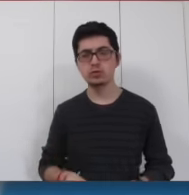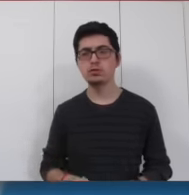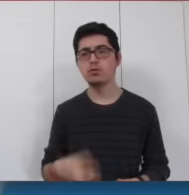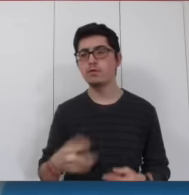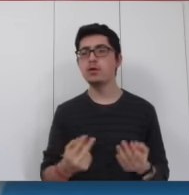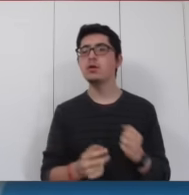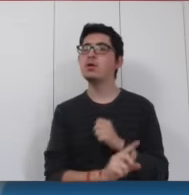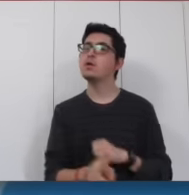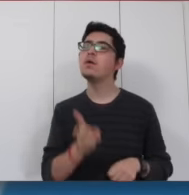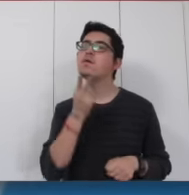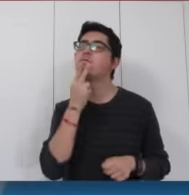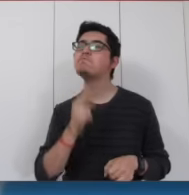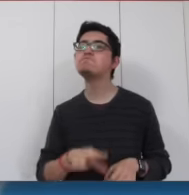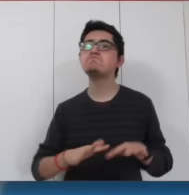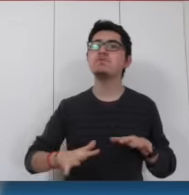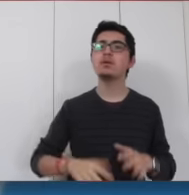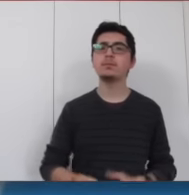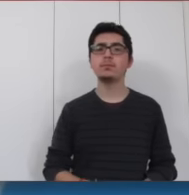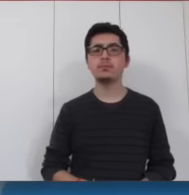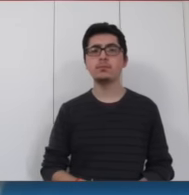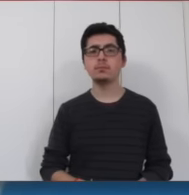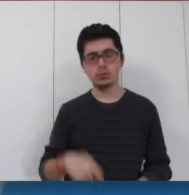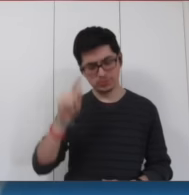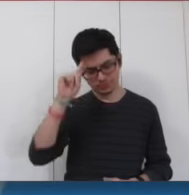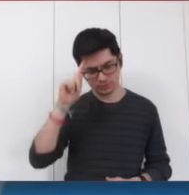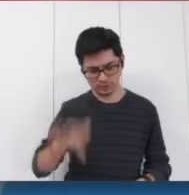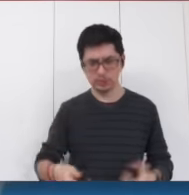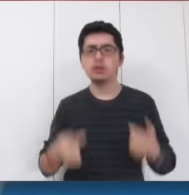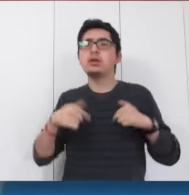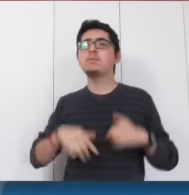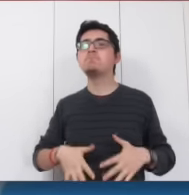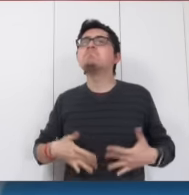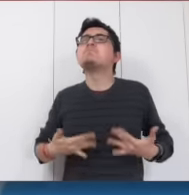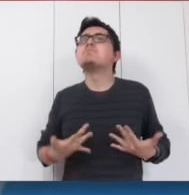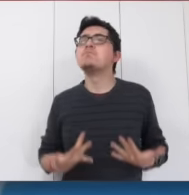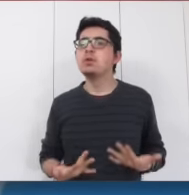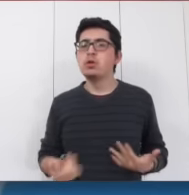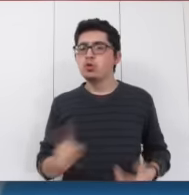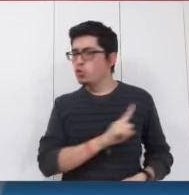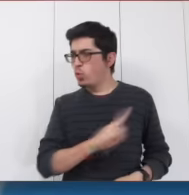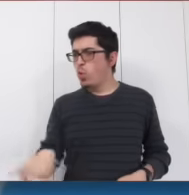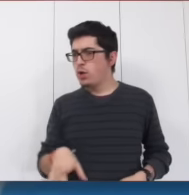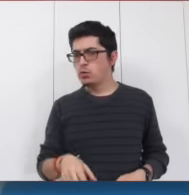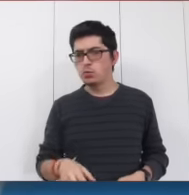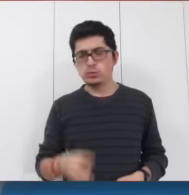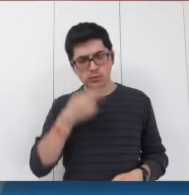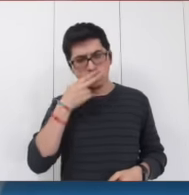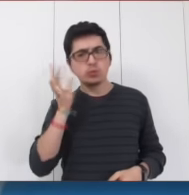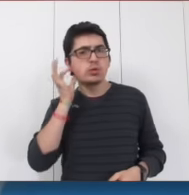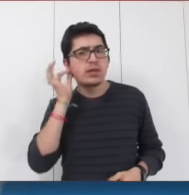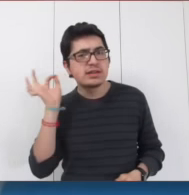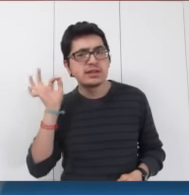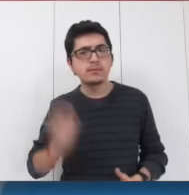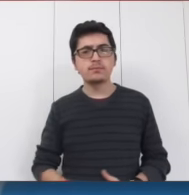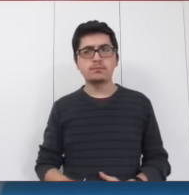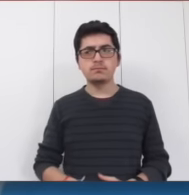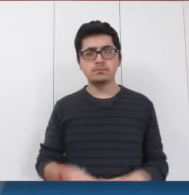a la escuela, que lleva una vida tranquila, pero que dentro de él siente de que no es un niño, sino que es una